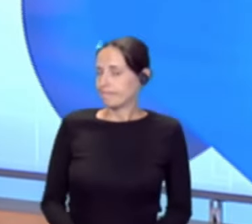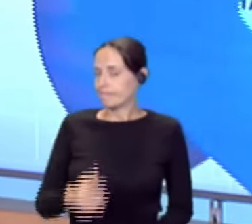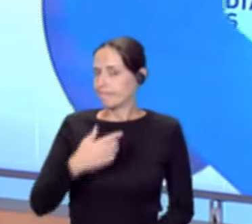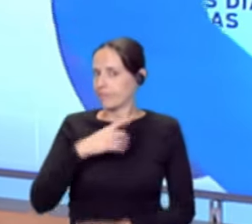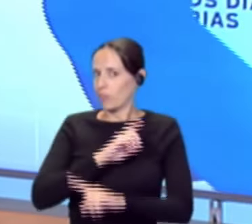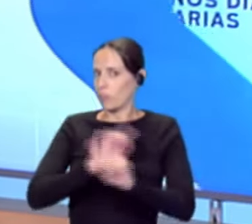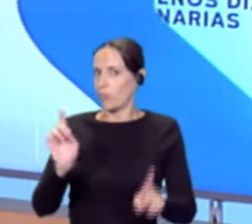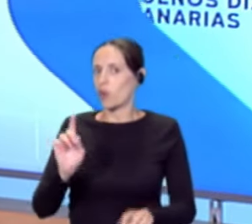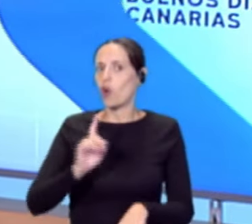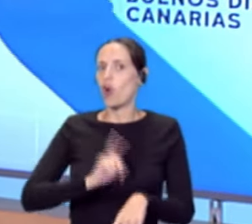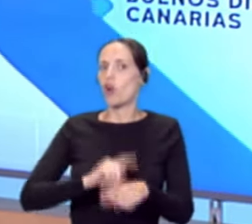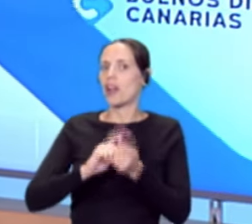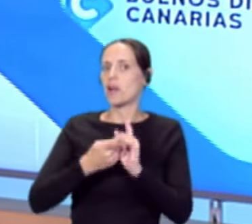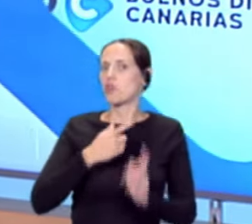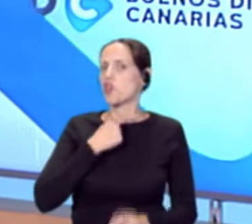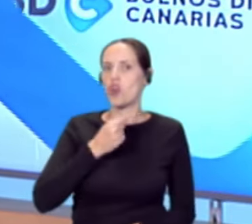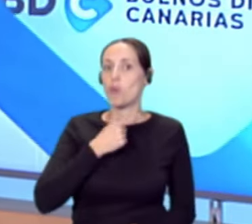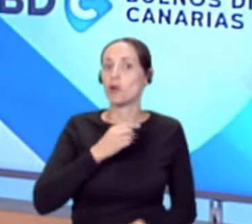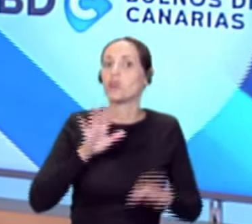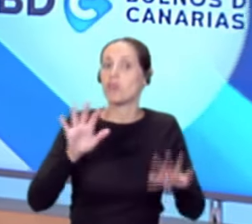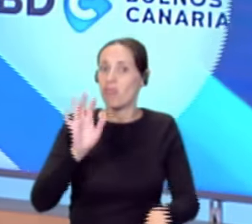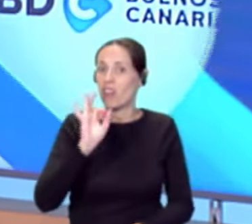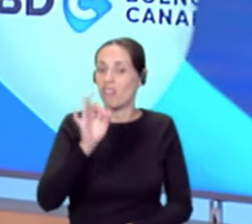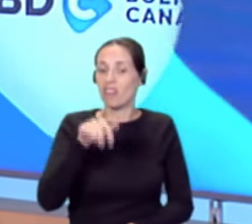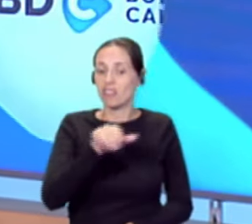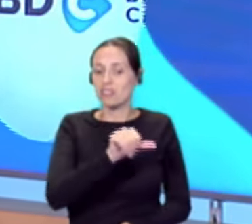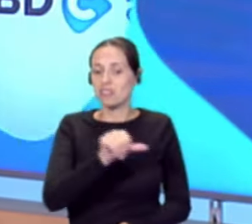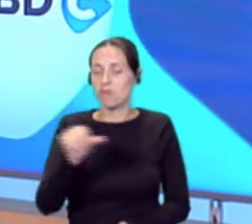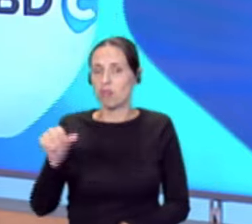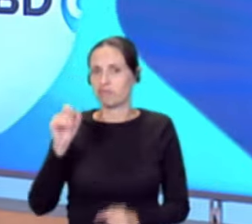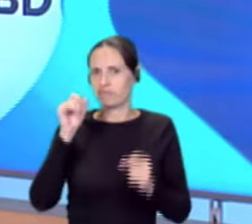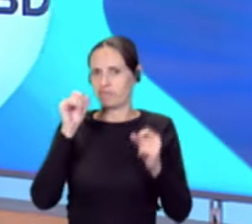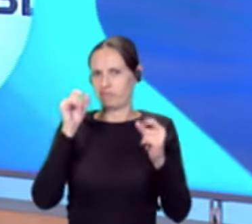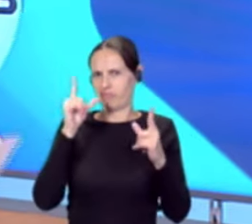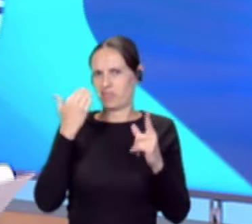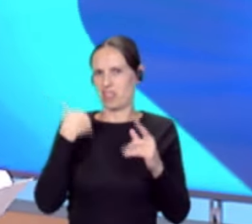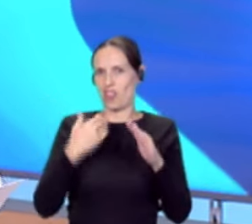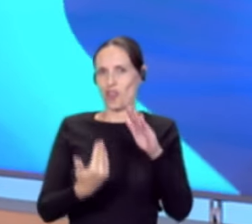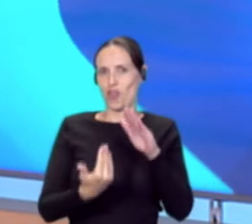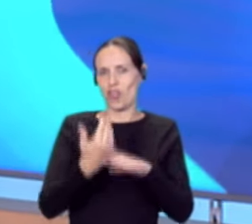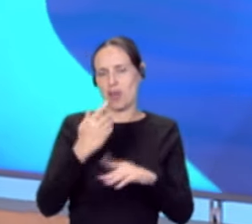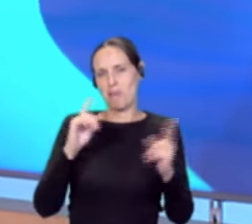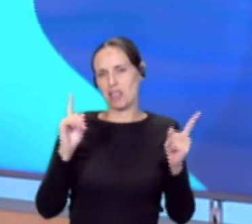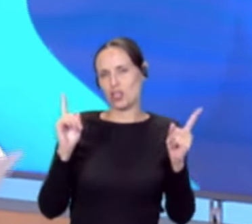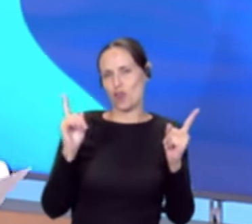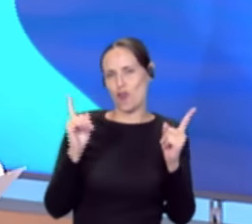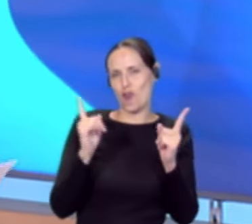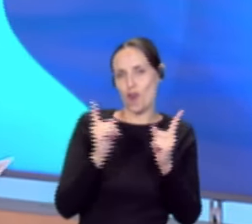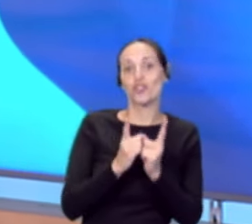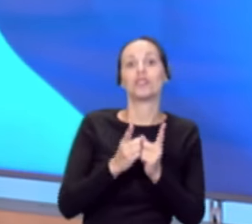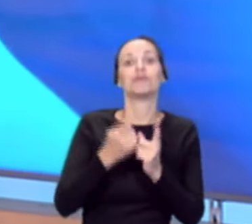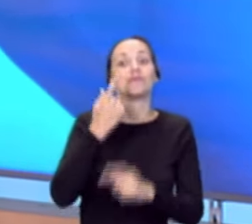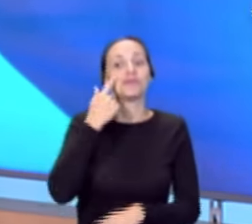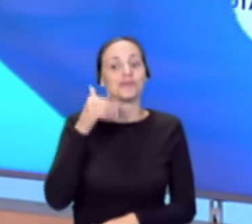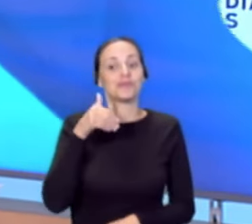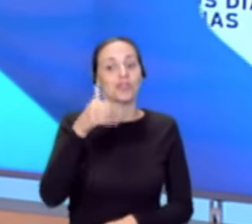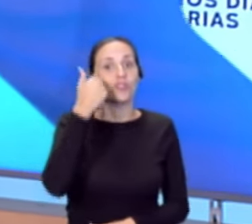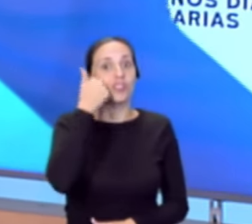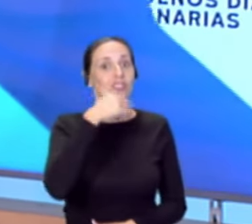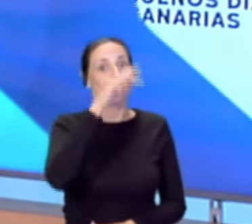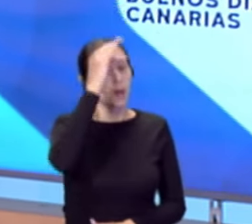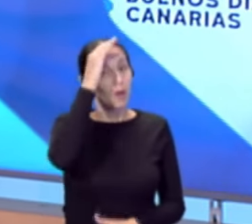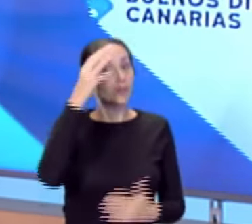hora, pero sí que es cierto que ya durante esta semana vamos notando cómo los días se van haciendo más cortos. Atentos este fin de semana porque es el